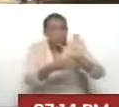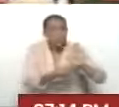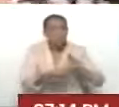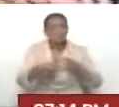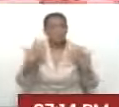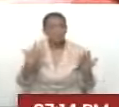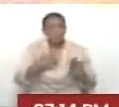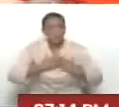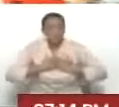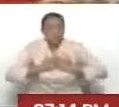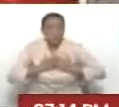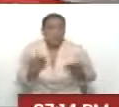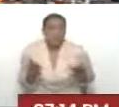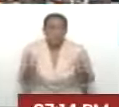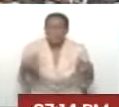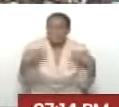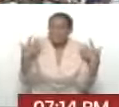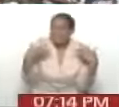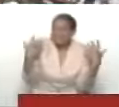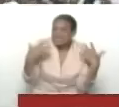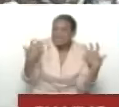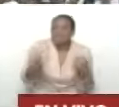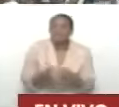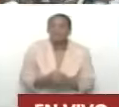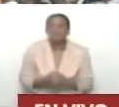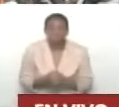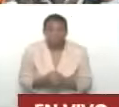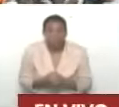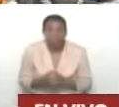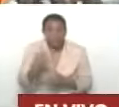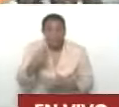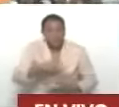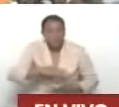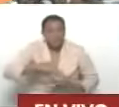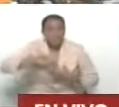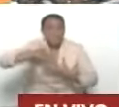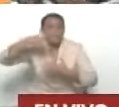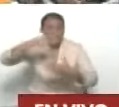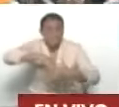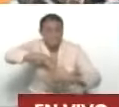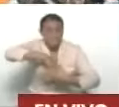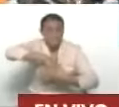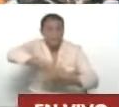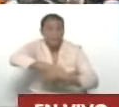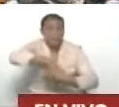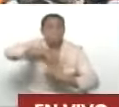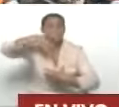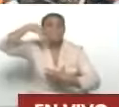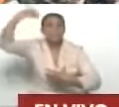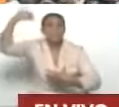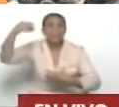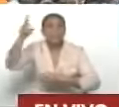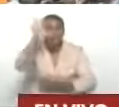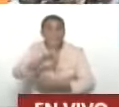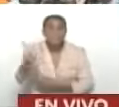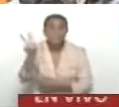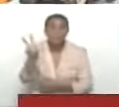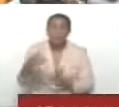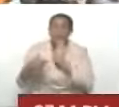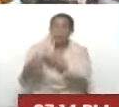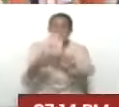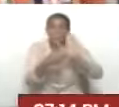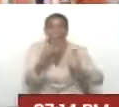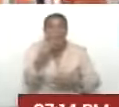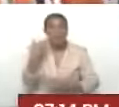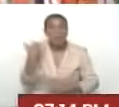el alma, para refrescar espiritualmente a nuestro país con lo mejor que tiene